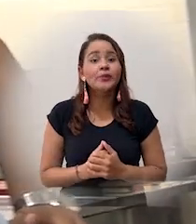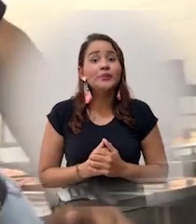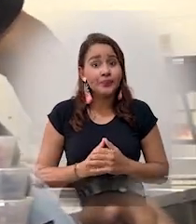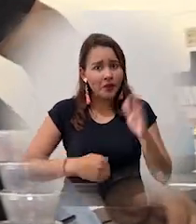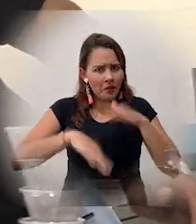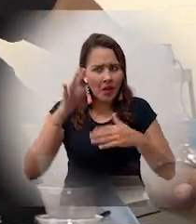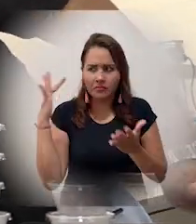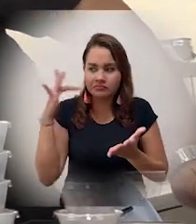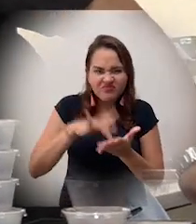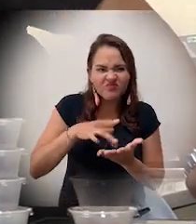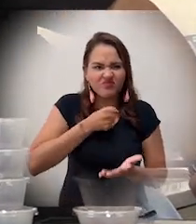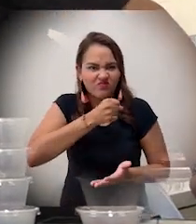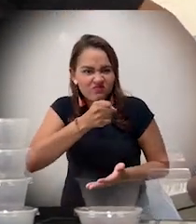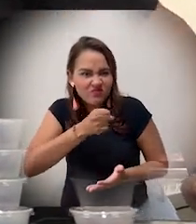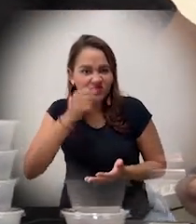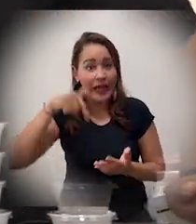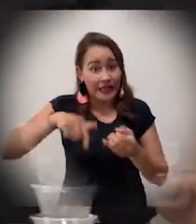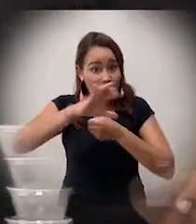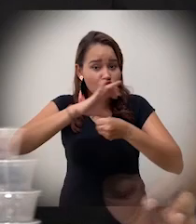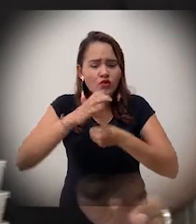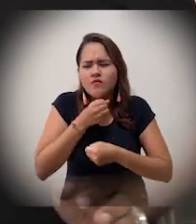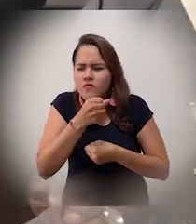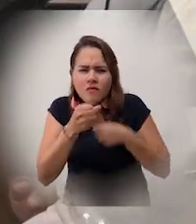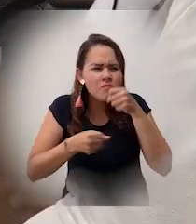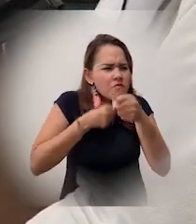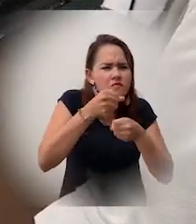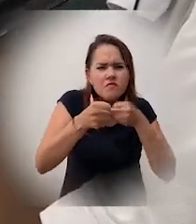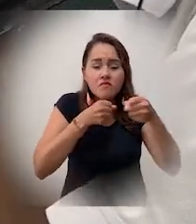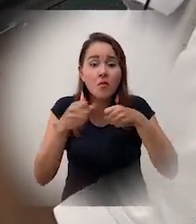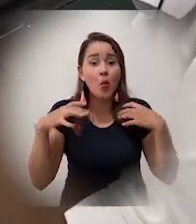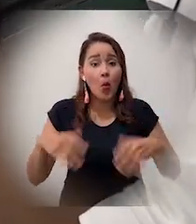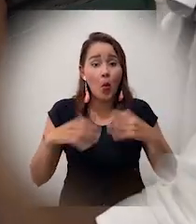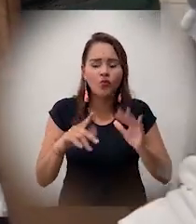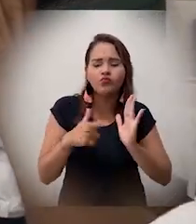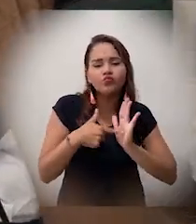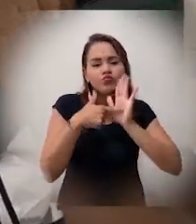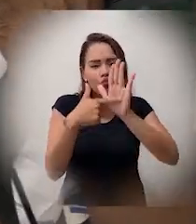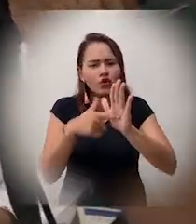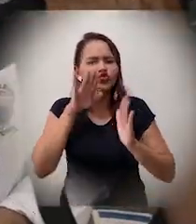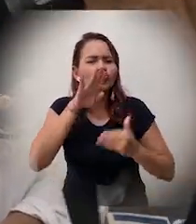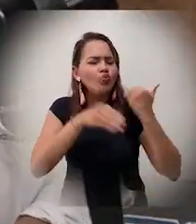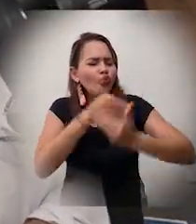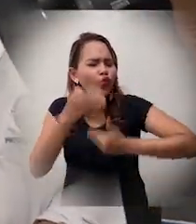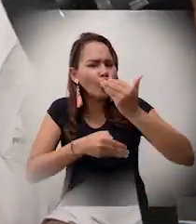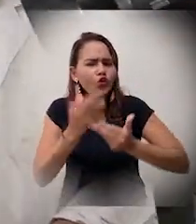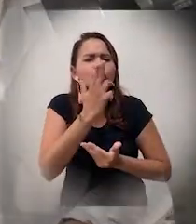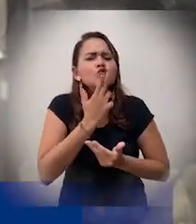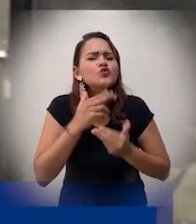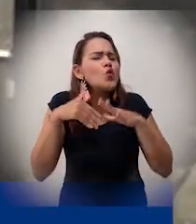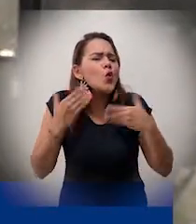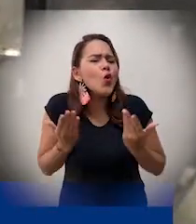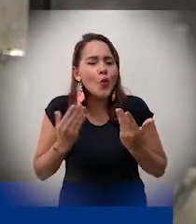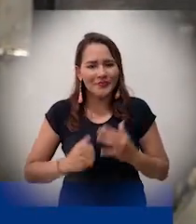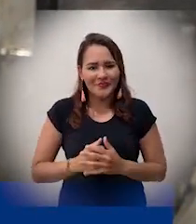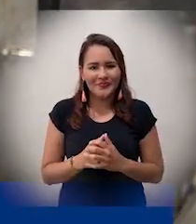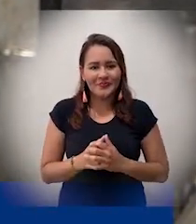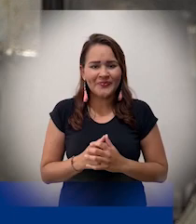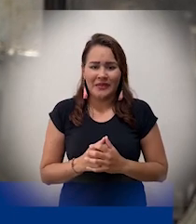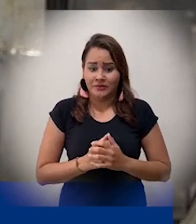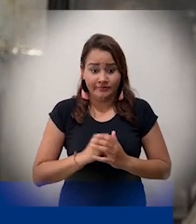Con presencia de diferentes medios de comunicación de la ciudad, los docentes inventores presentaron el proceso de obtención de los caramelos.